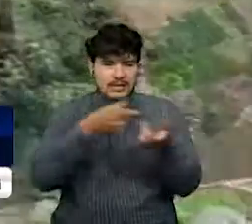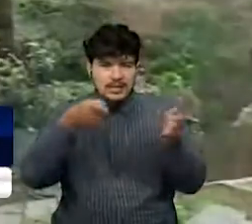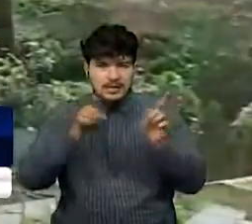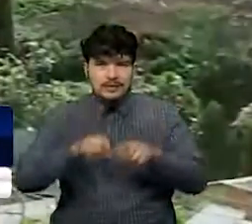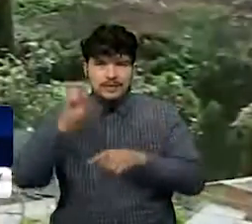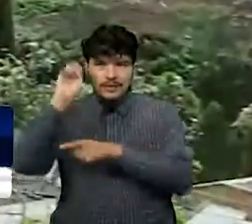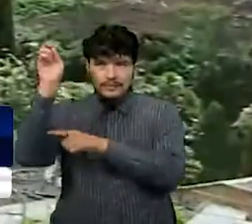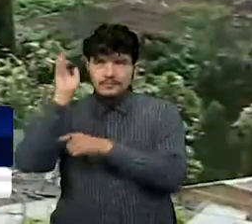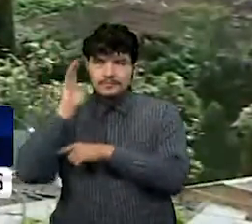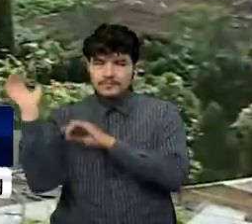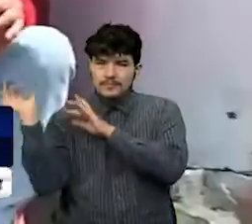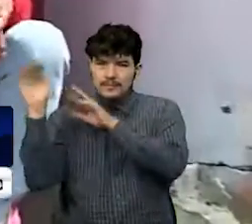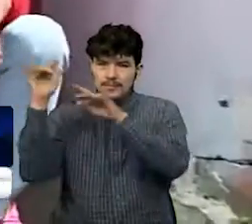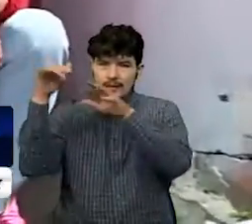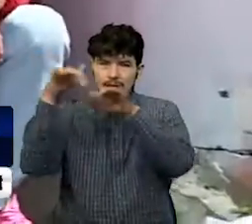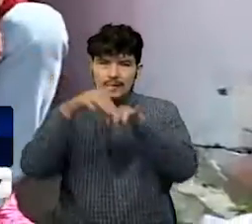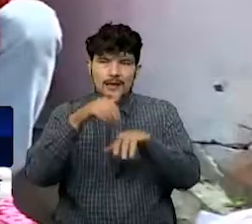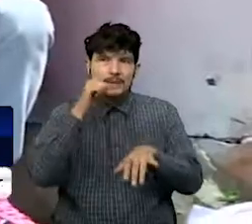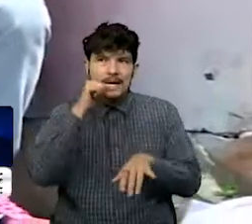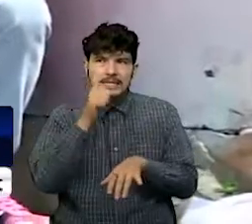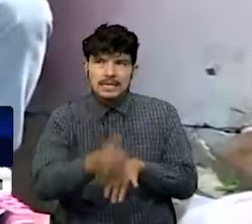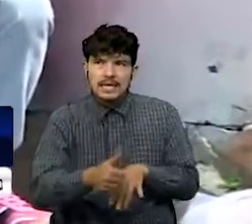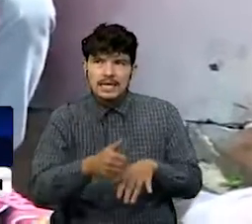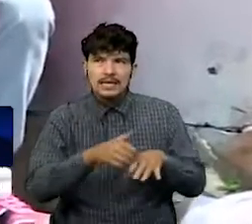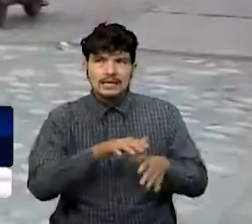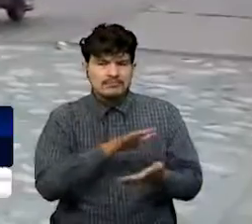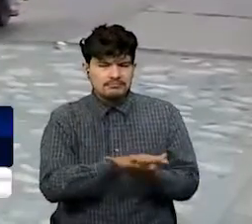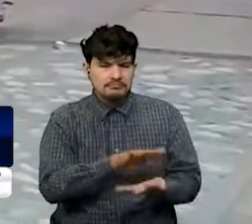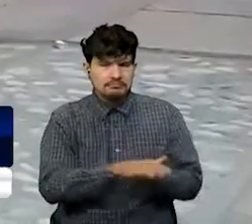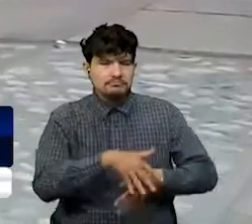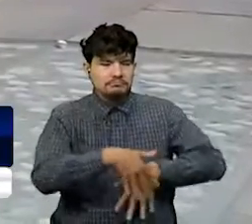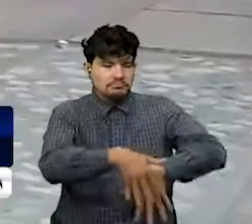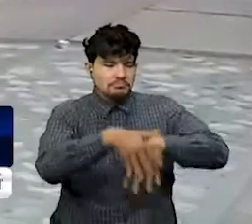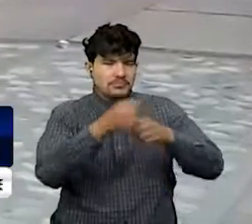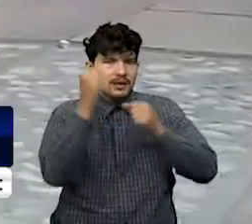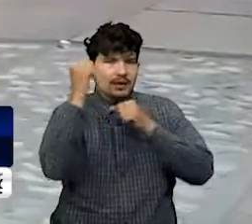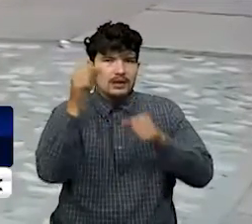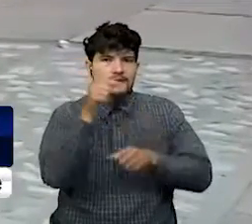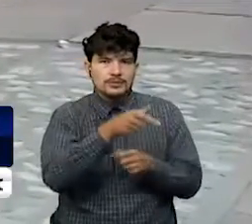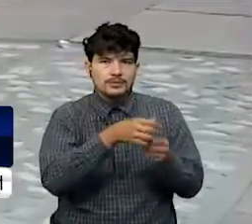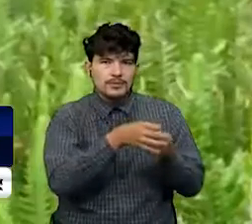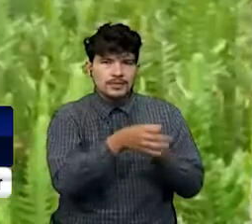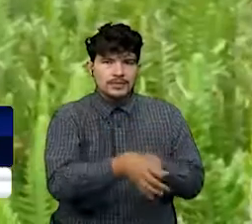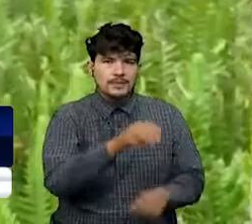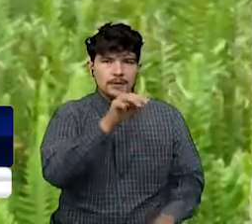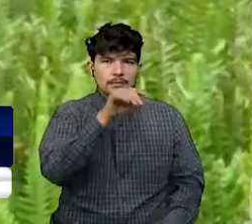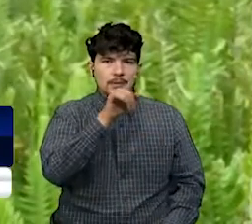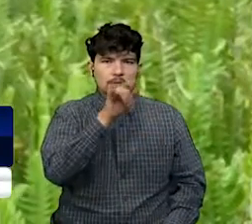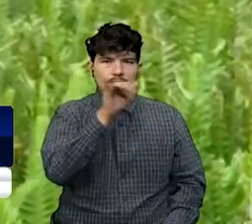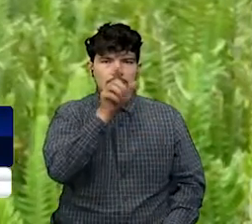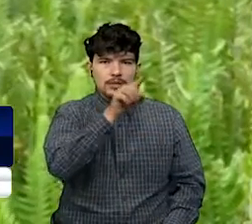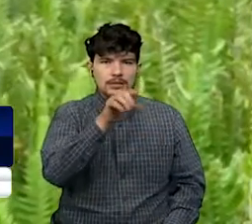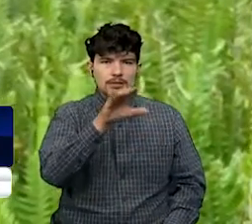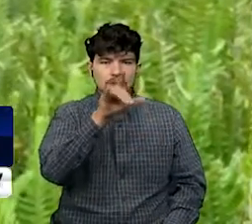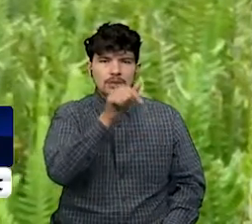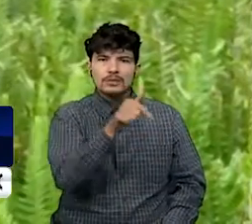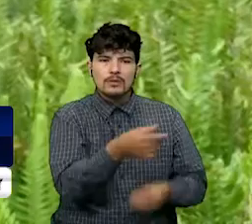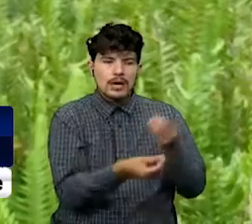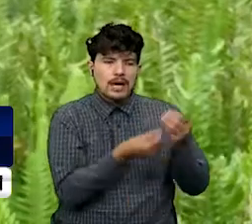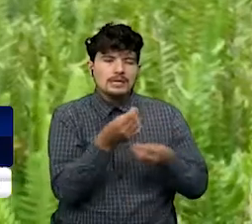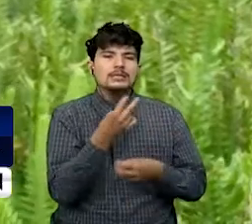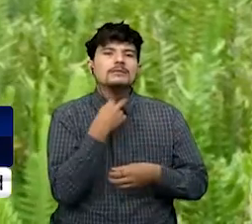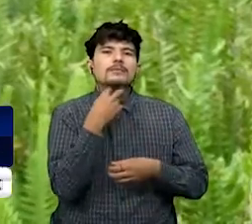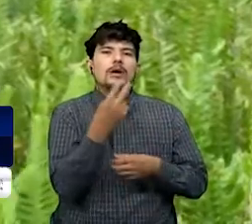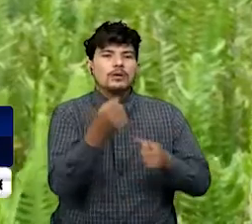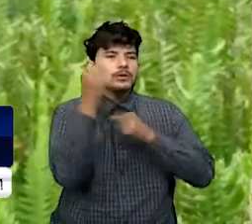de Santander que se concentrarán mañana de manera pacífica en el municipio de Mutiscua. Ellos harán una voz de protesta para